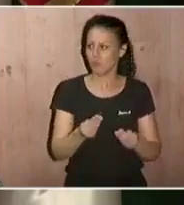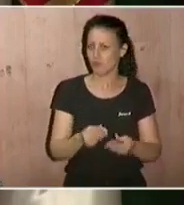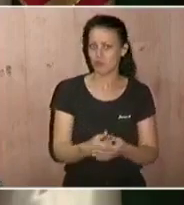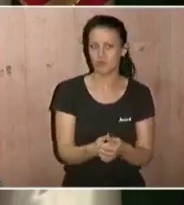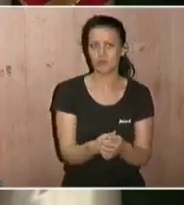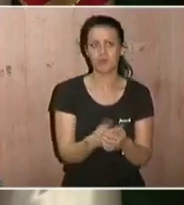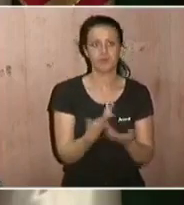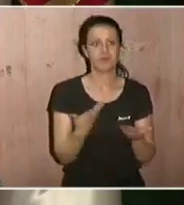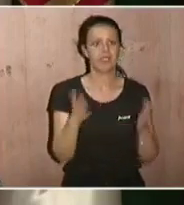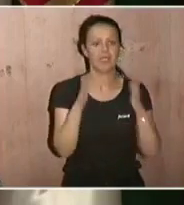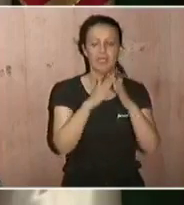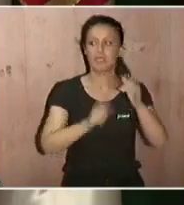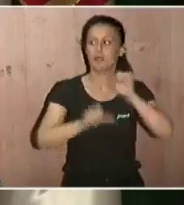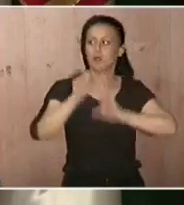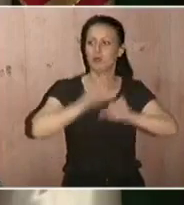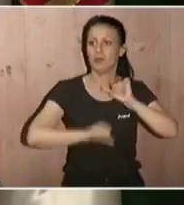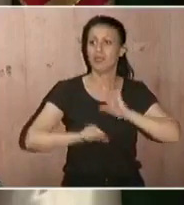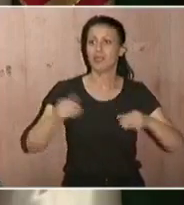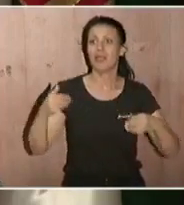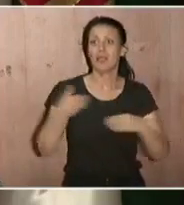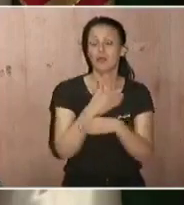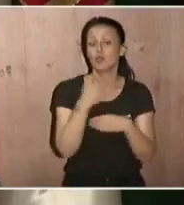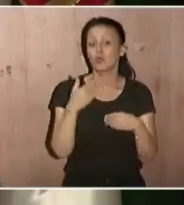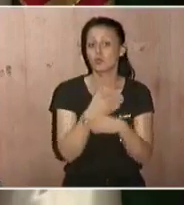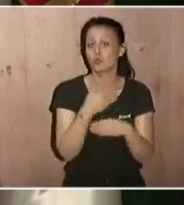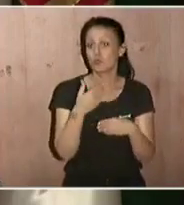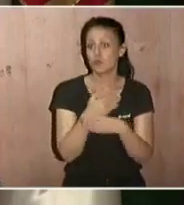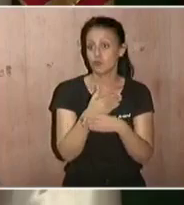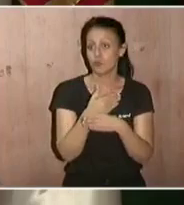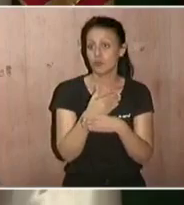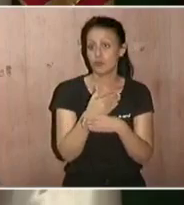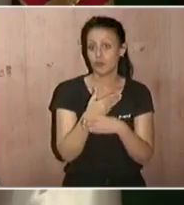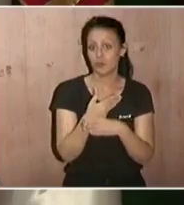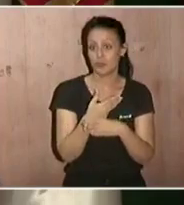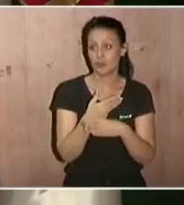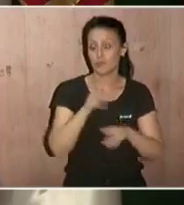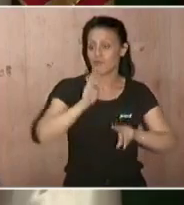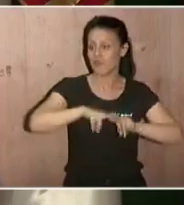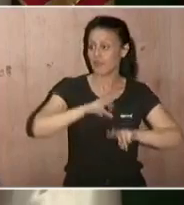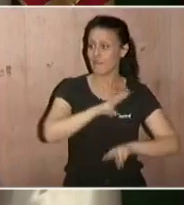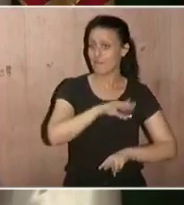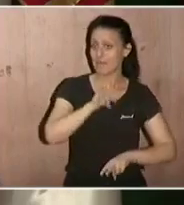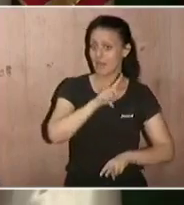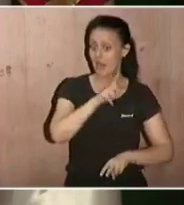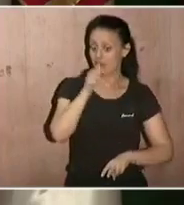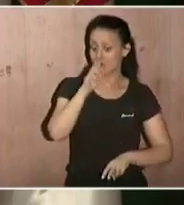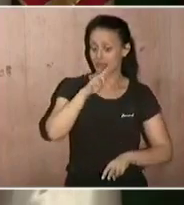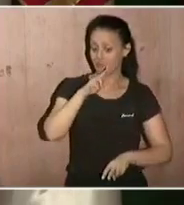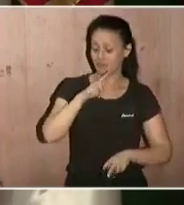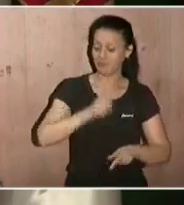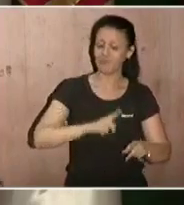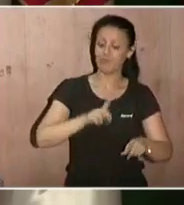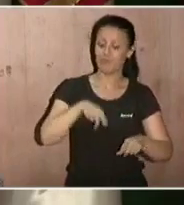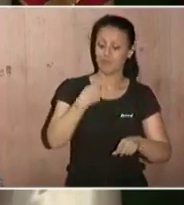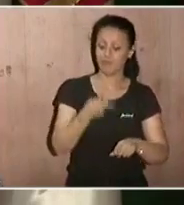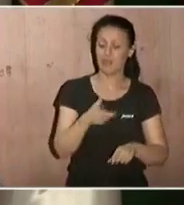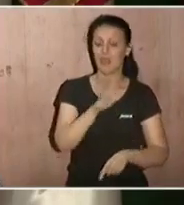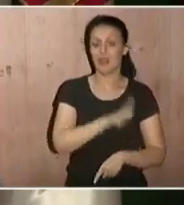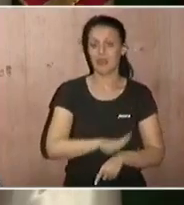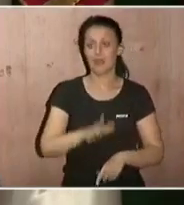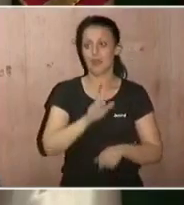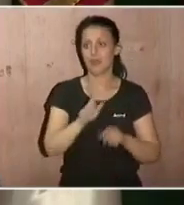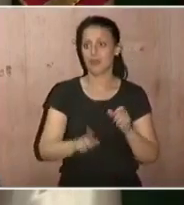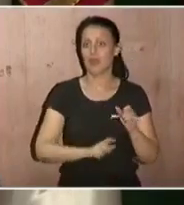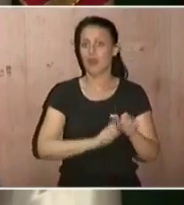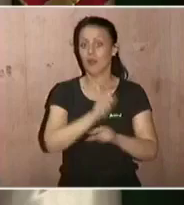casa y ya en octubre, después del Pilar, después de las fiestas del Pilar, volví a Lérida. Ya nos habíamos trasladado